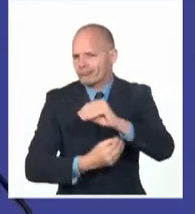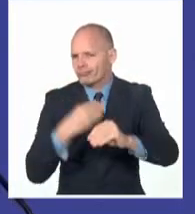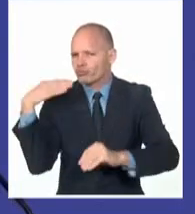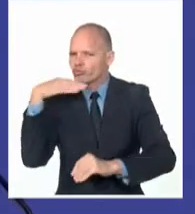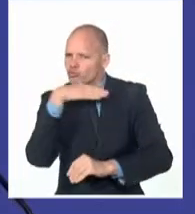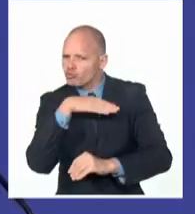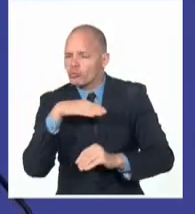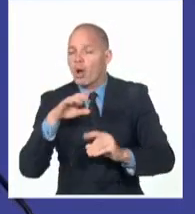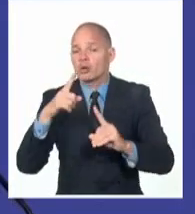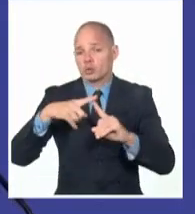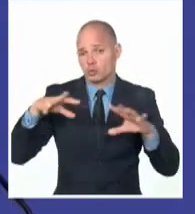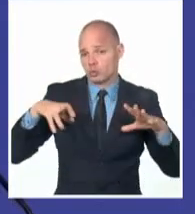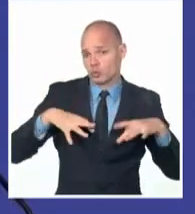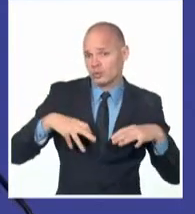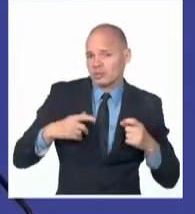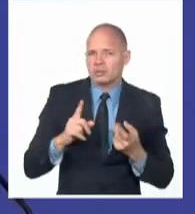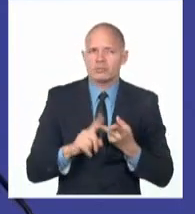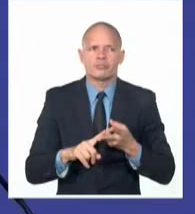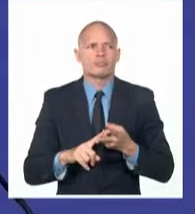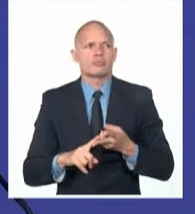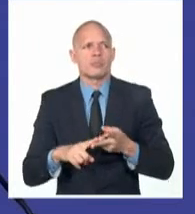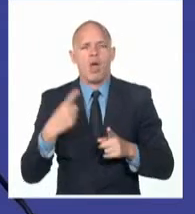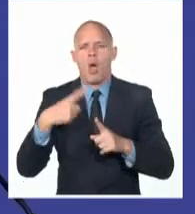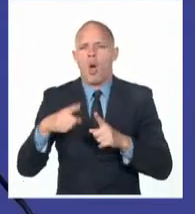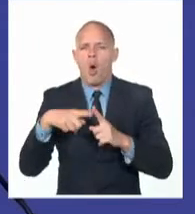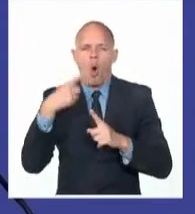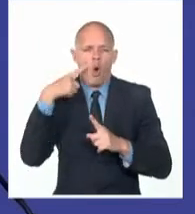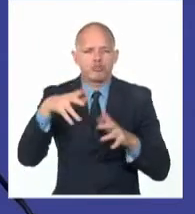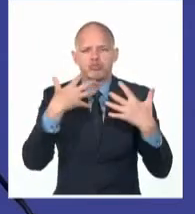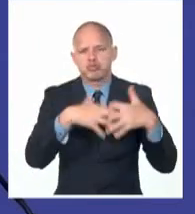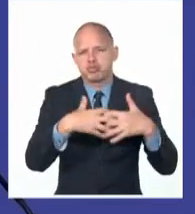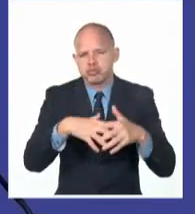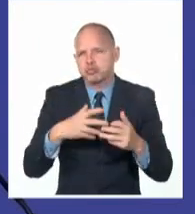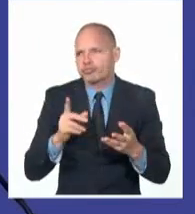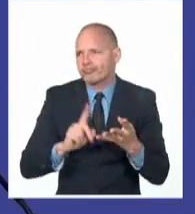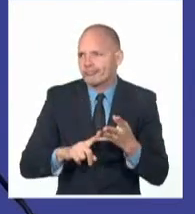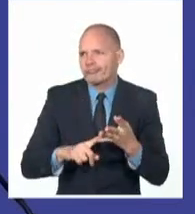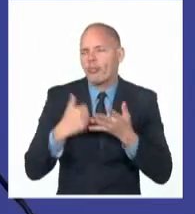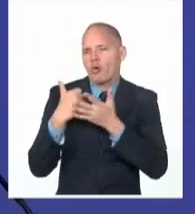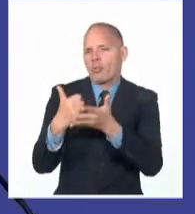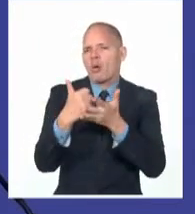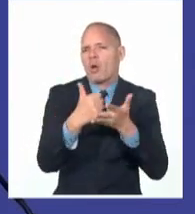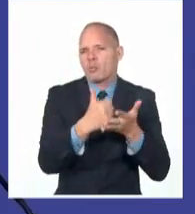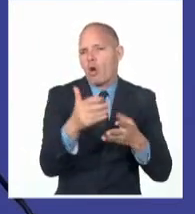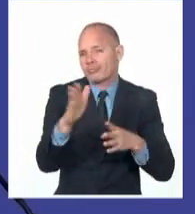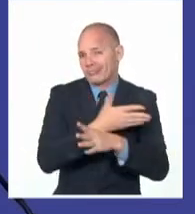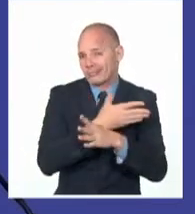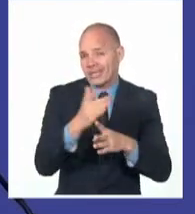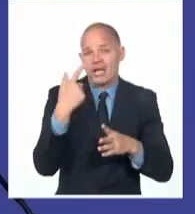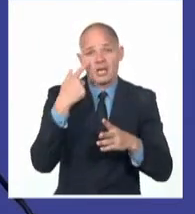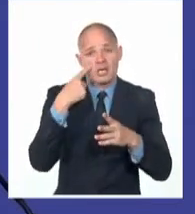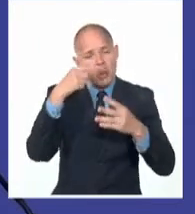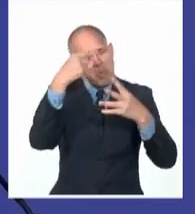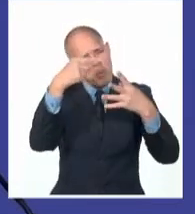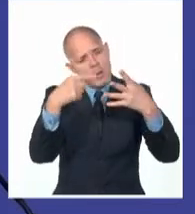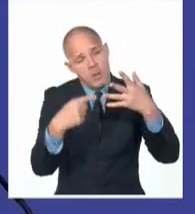el turismo, la industria, la cooperación humanitaria, entre otros de